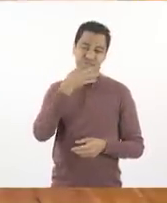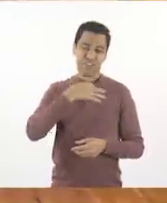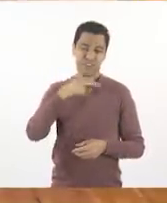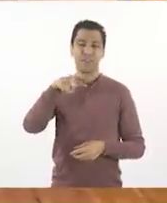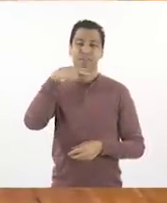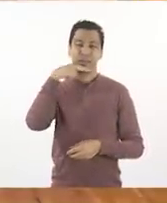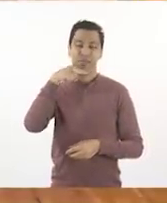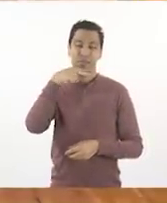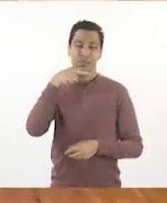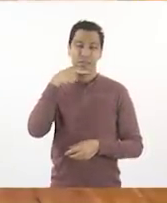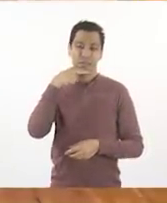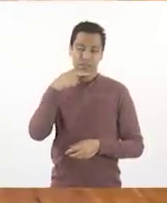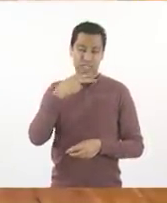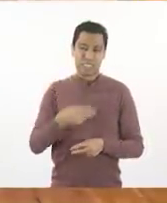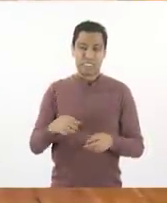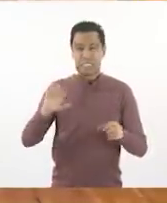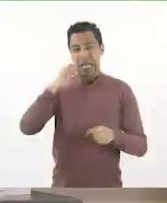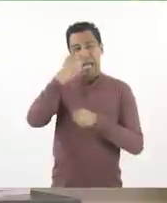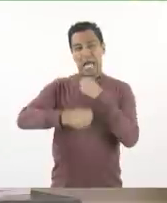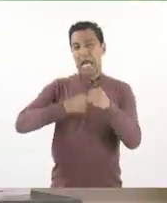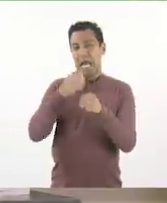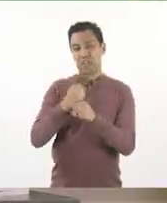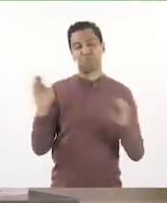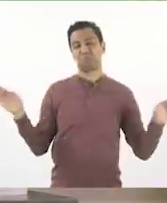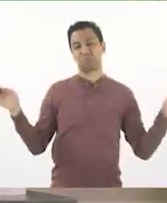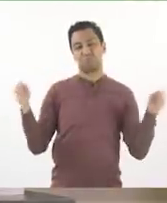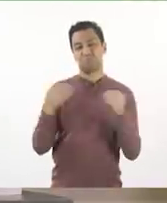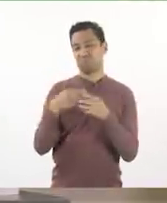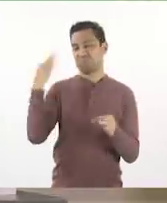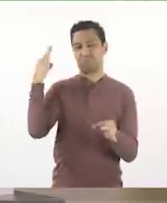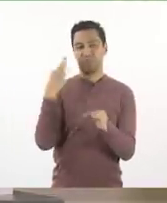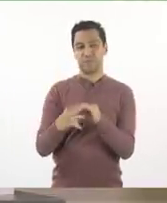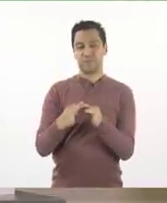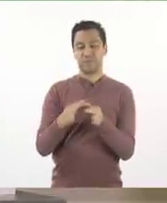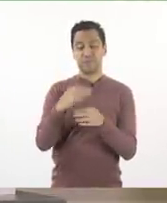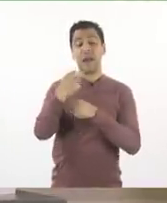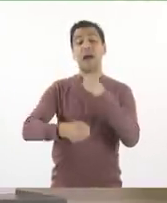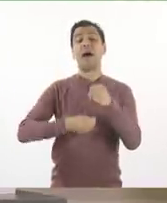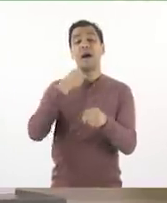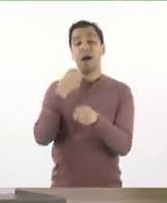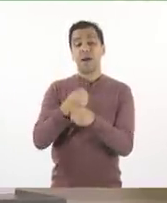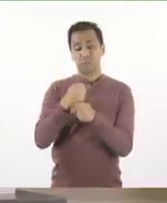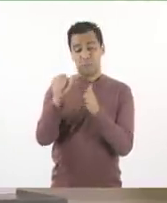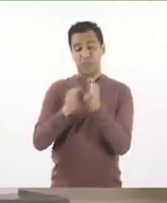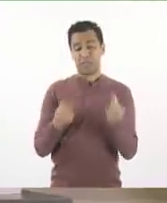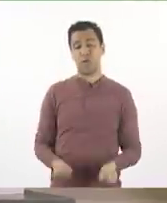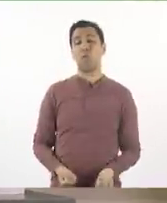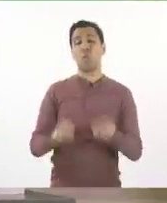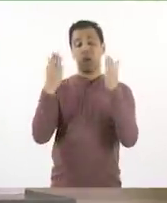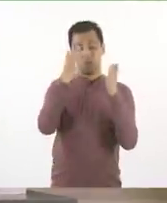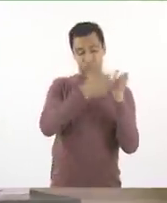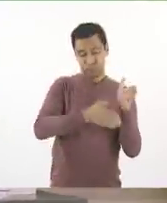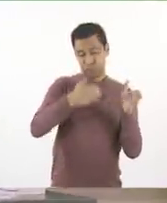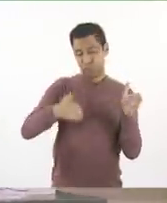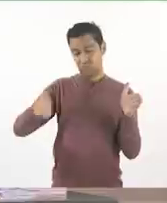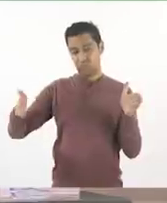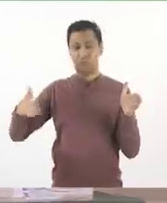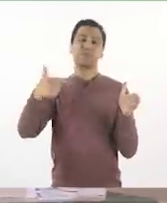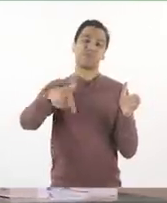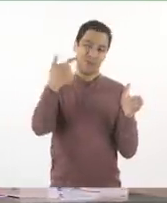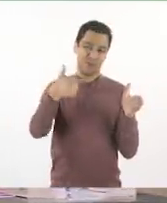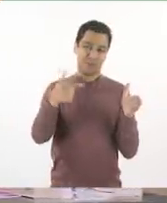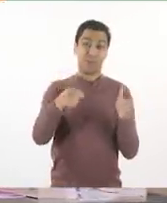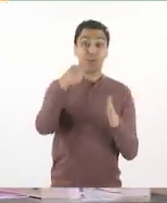damos cierre al año. Muy bien, entonces aprendimos que un año tiene... 12 meses. 12 meses. Niñas y niños,